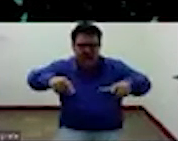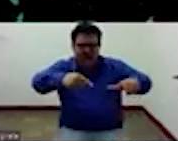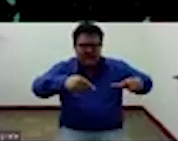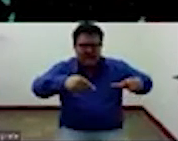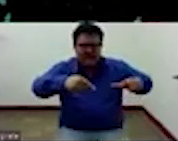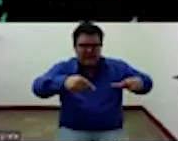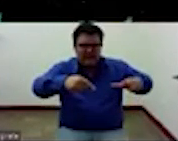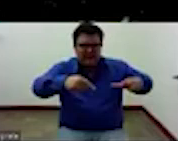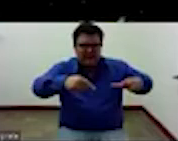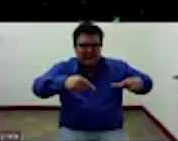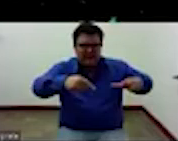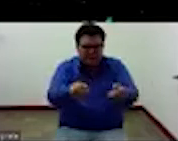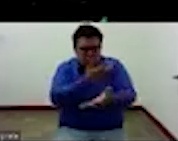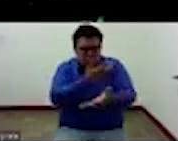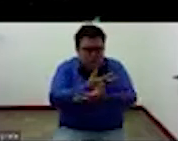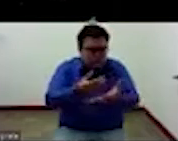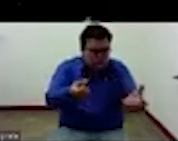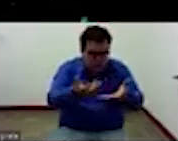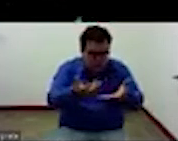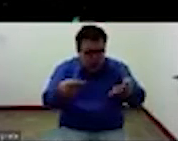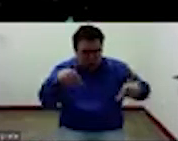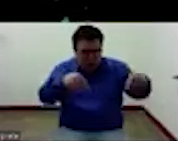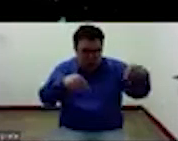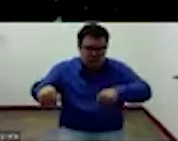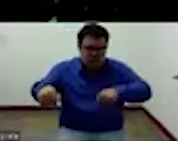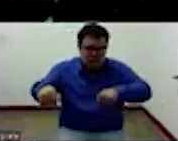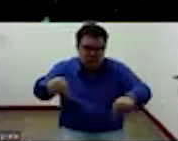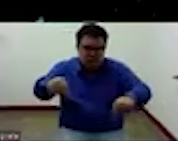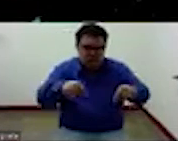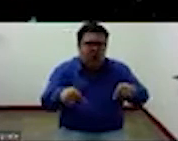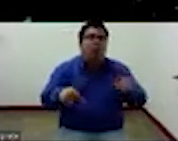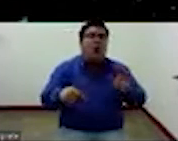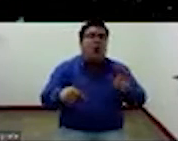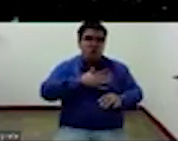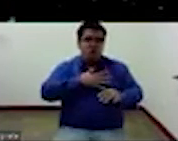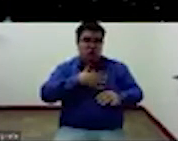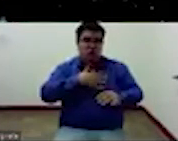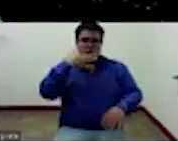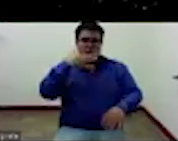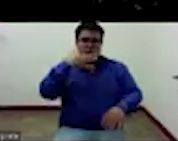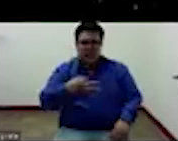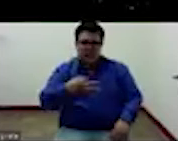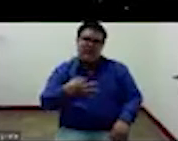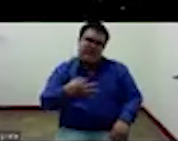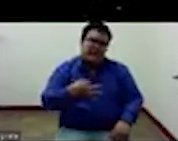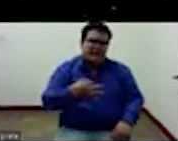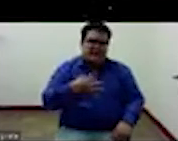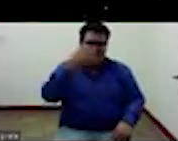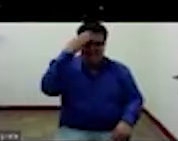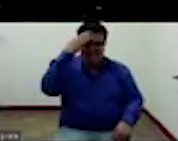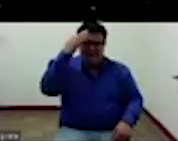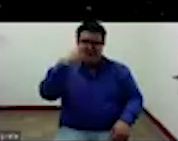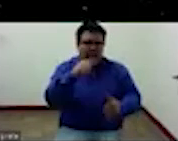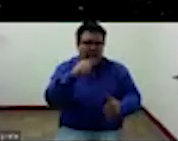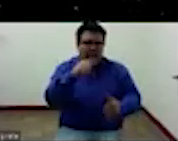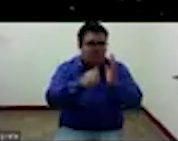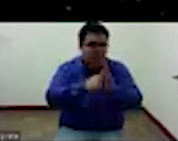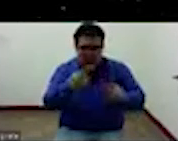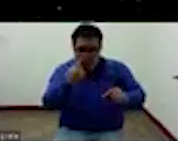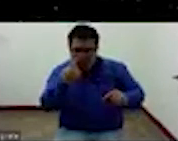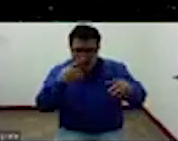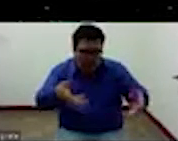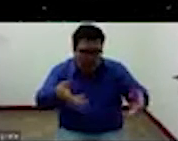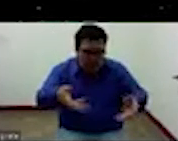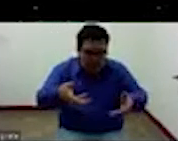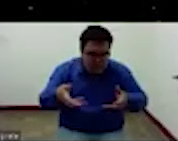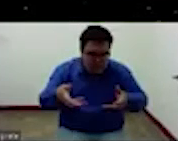científico. Por suerte yo tuve acceso a esos materiales y con base en